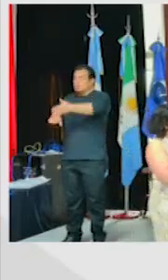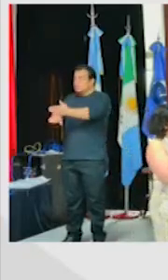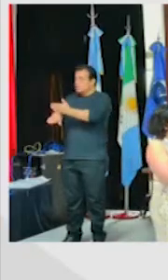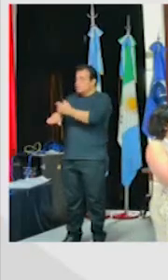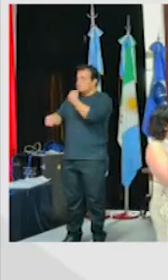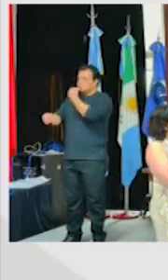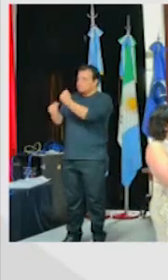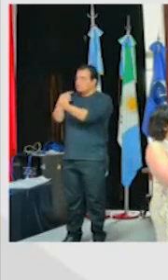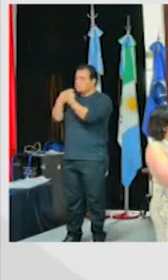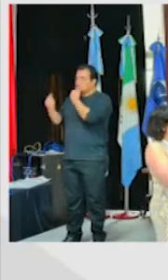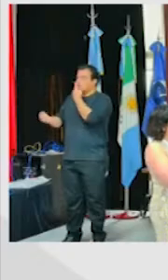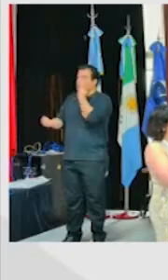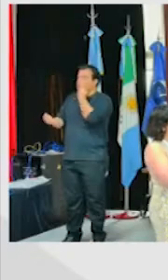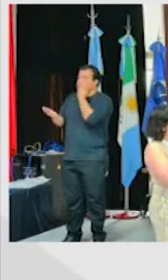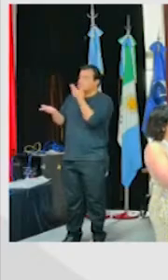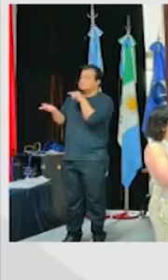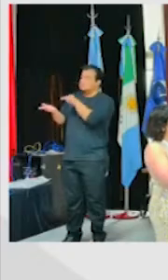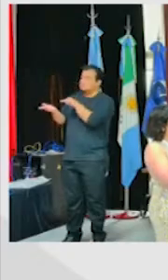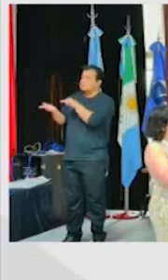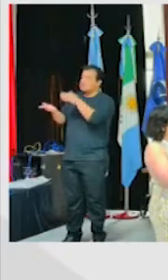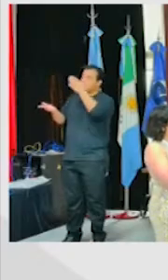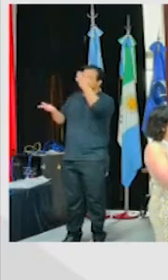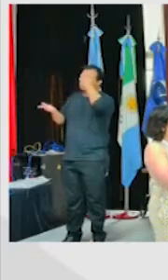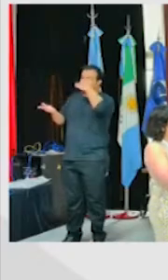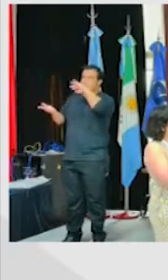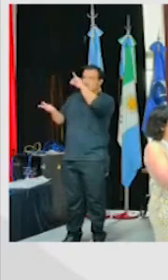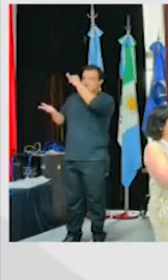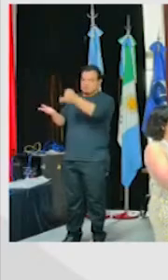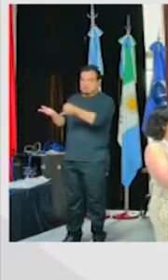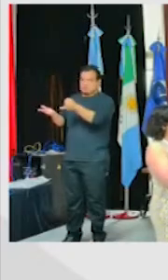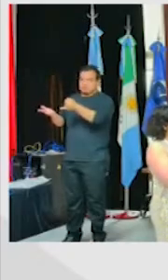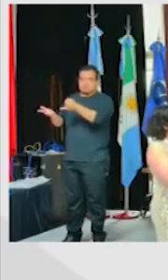algunas cuestiones como estas que tienen que ver con la